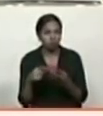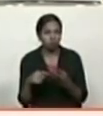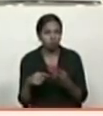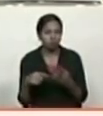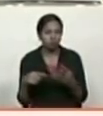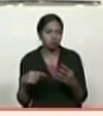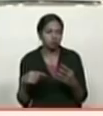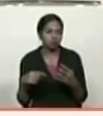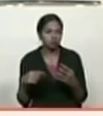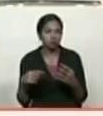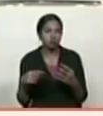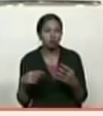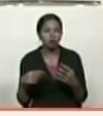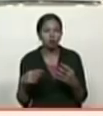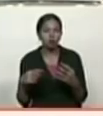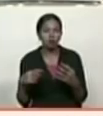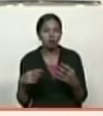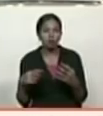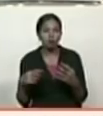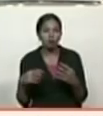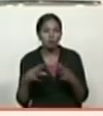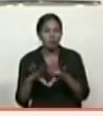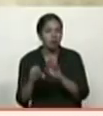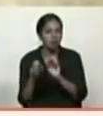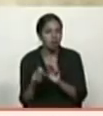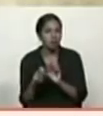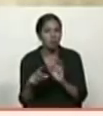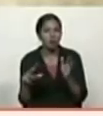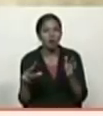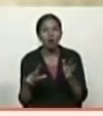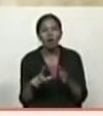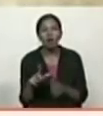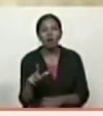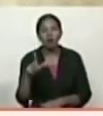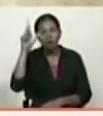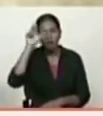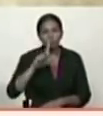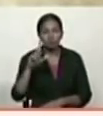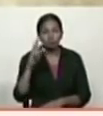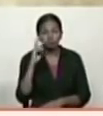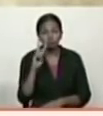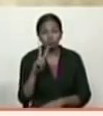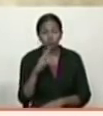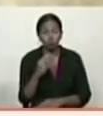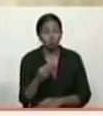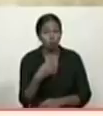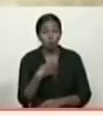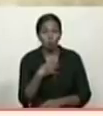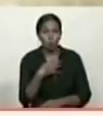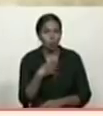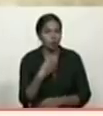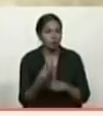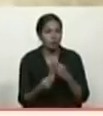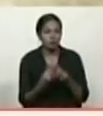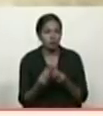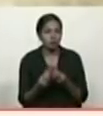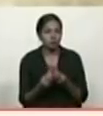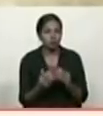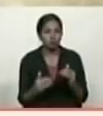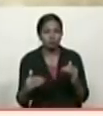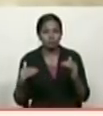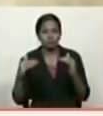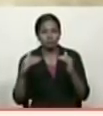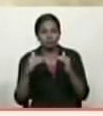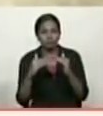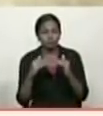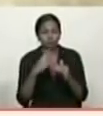en Libia, hace ya varios años, todavía tiene consecuencias. No han podido estabilizar la región y no podemos permitir